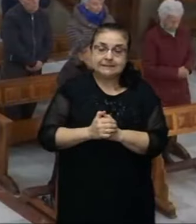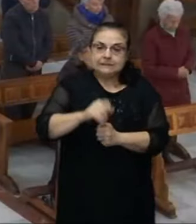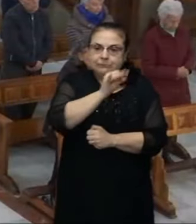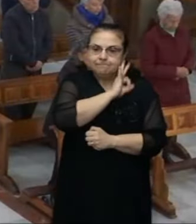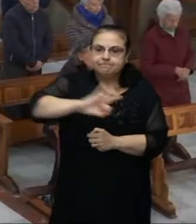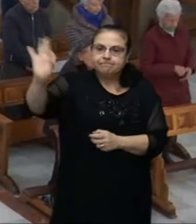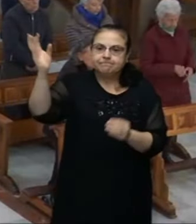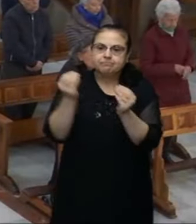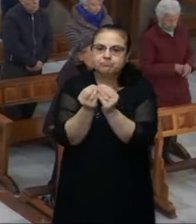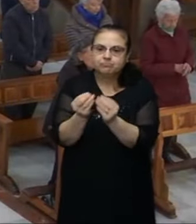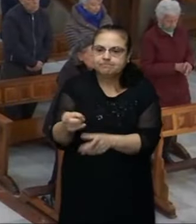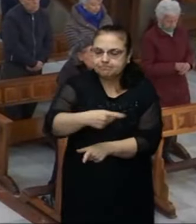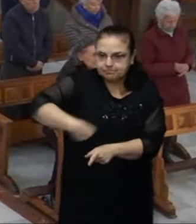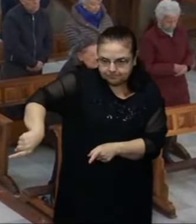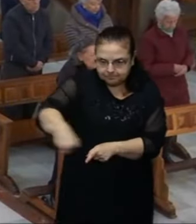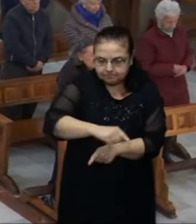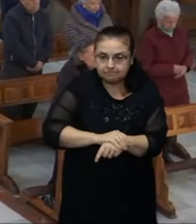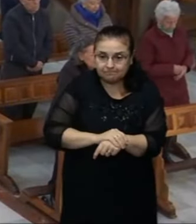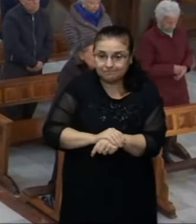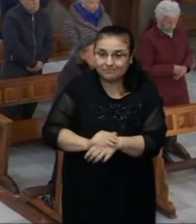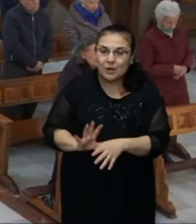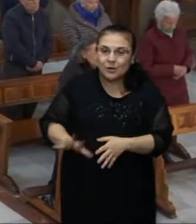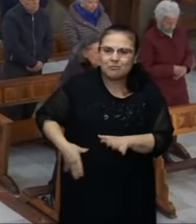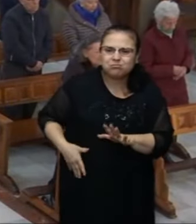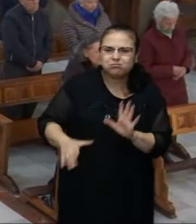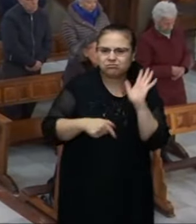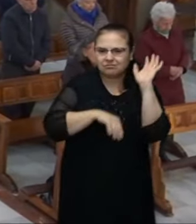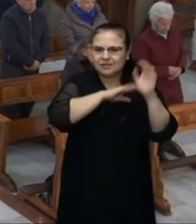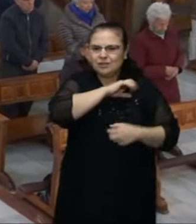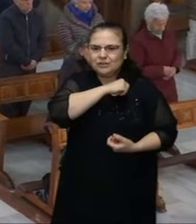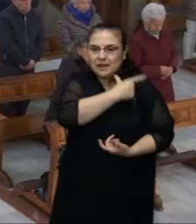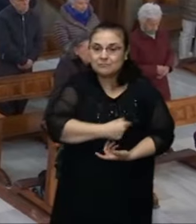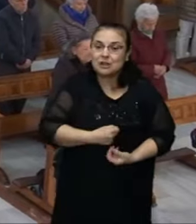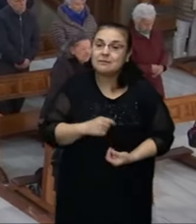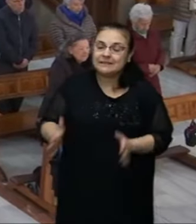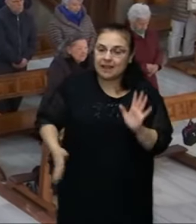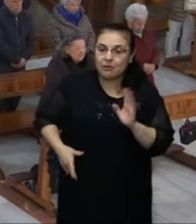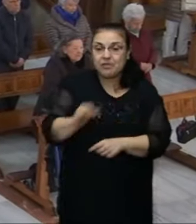con vosotros. Levantemos el corazón.